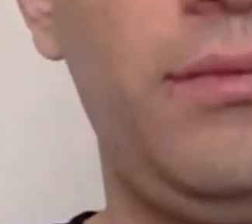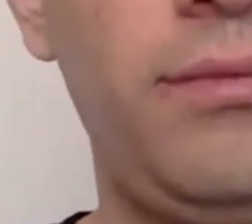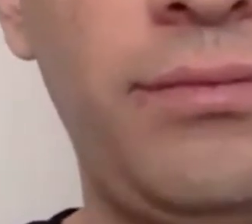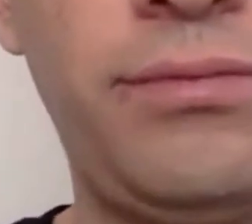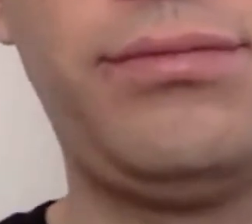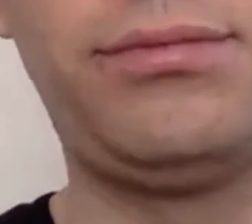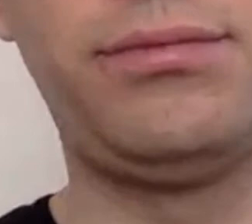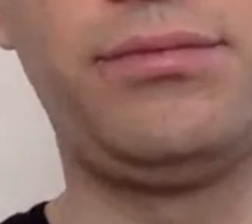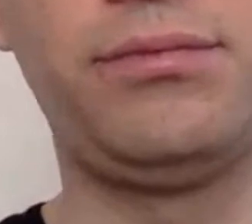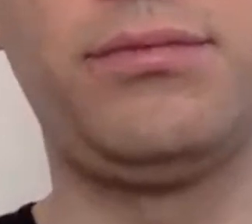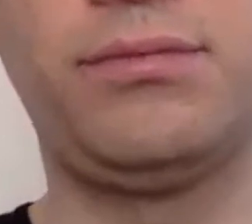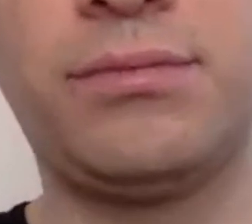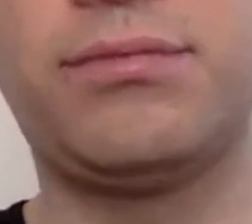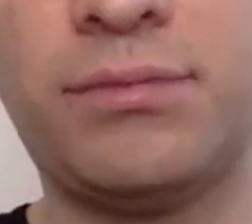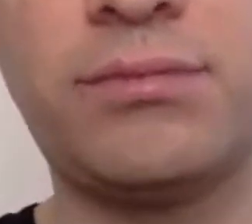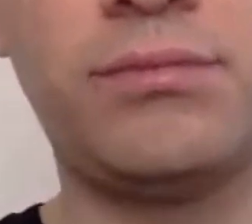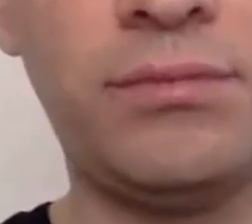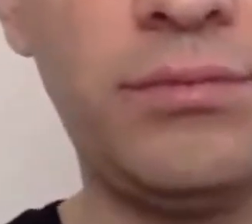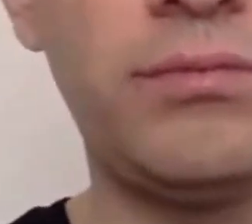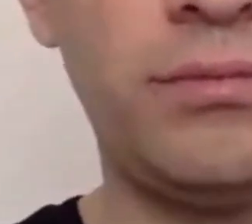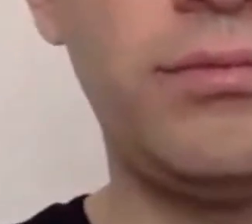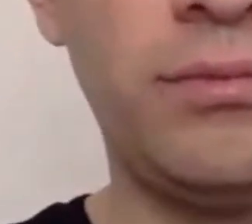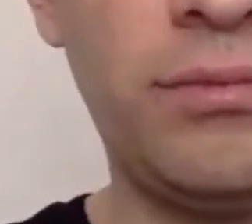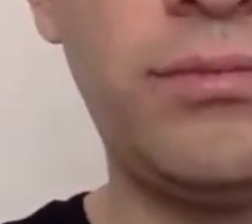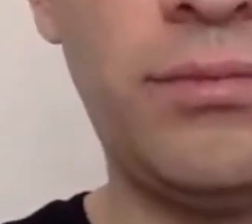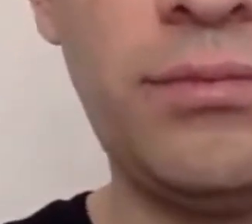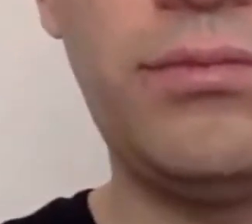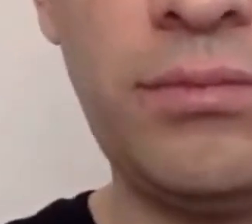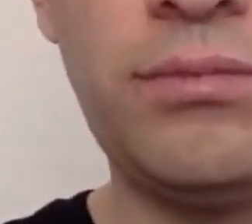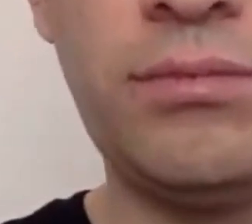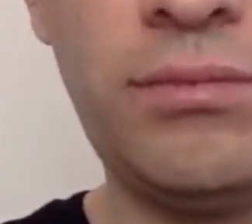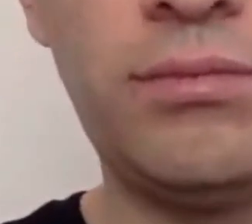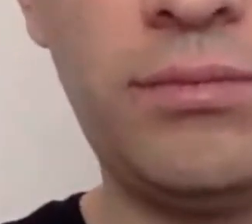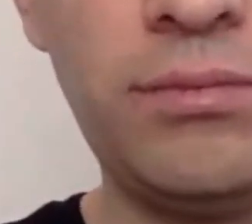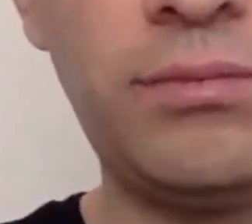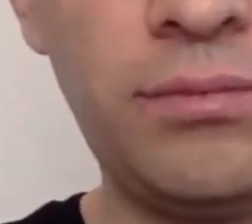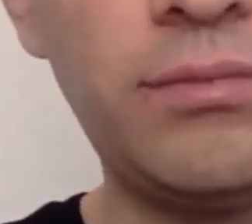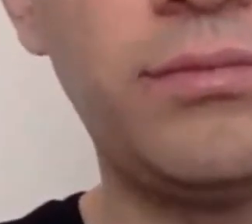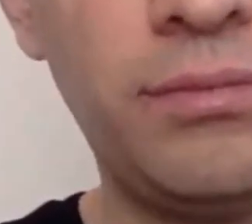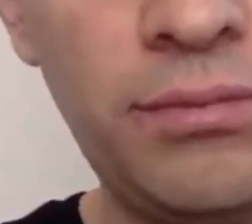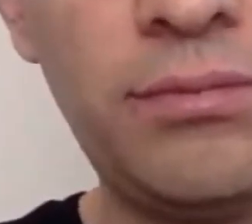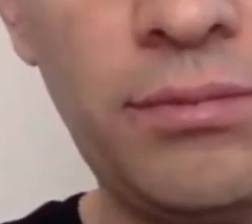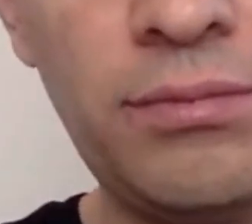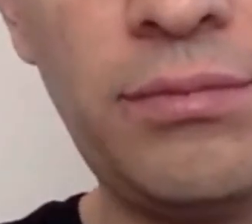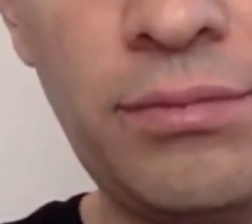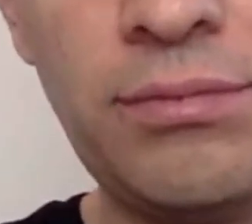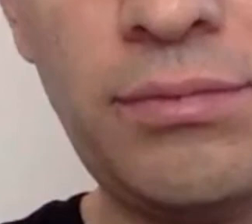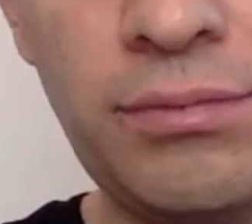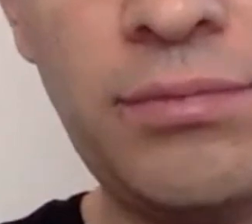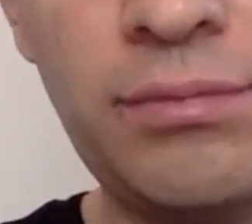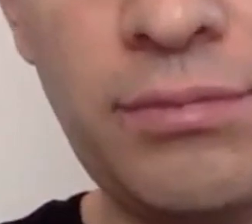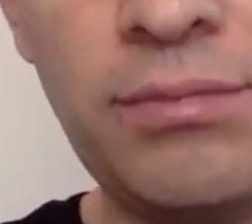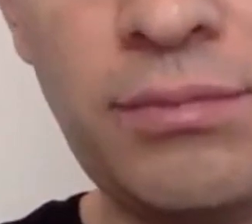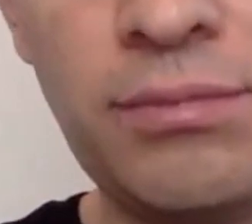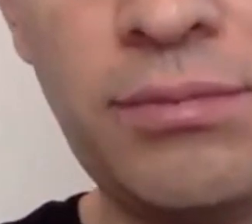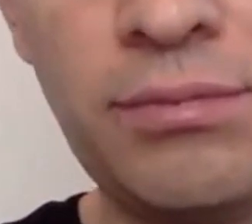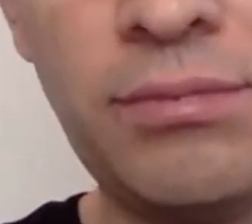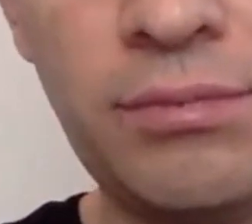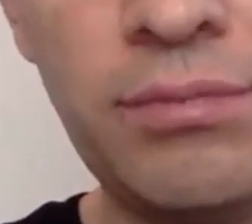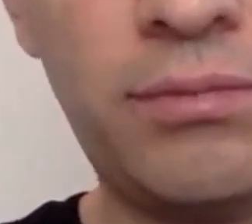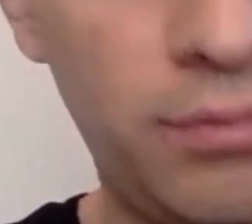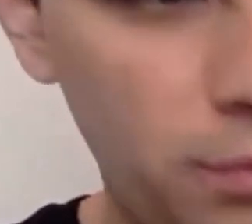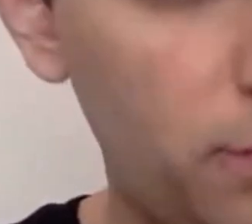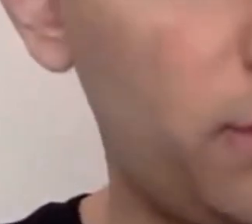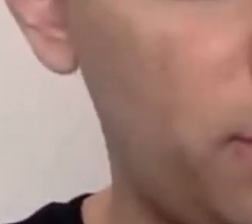digamos, el experto o el excelente, o como ustedes quieran llamarles a los niveles, pero están en el proceso de lograrlo. Entonces creo que sí hay